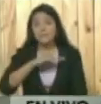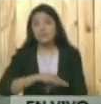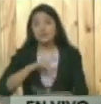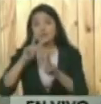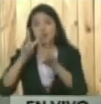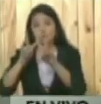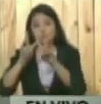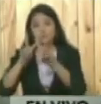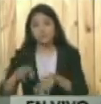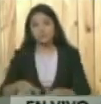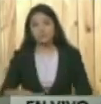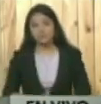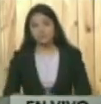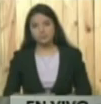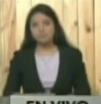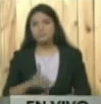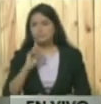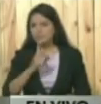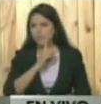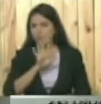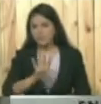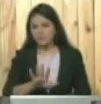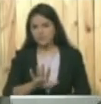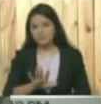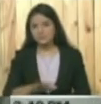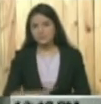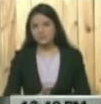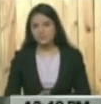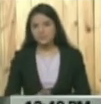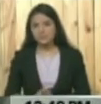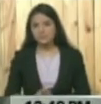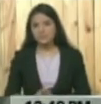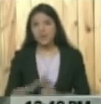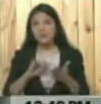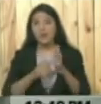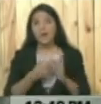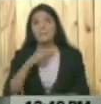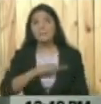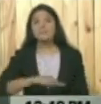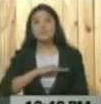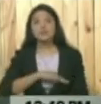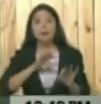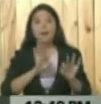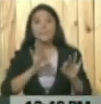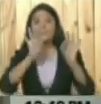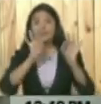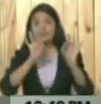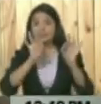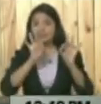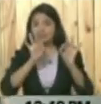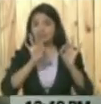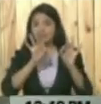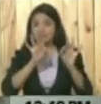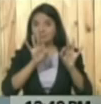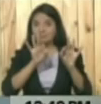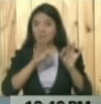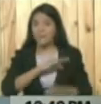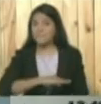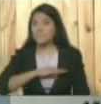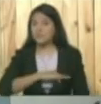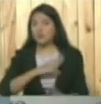Vivienda Venezuela, llamada así, en el concepto de una misión especial, de una gran